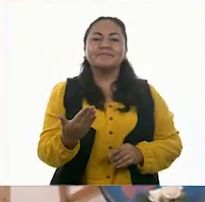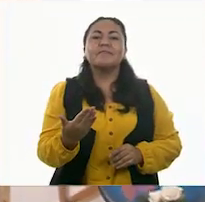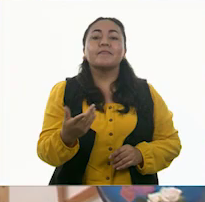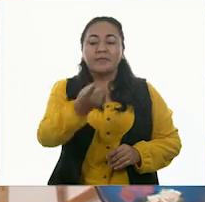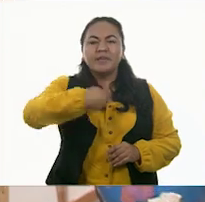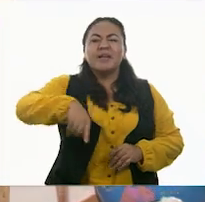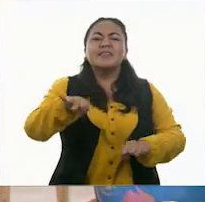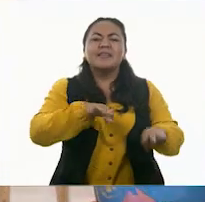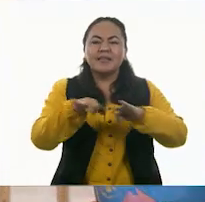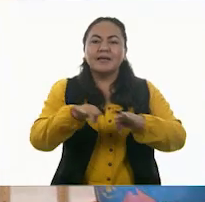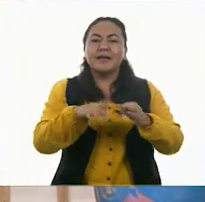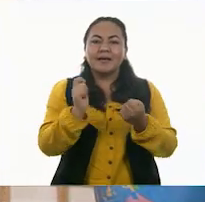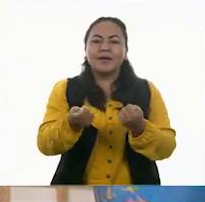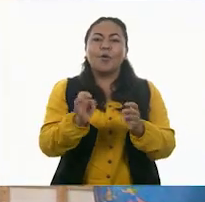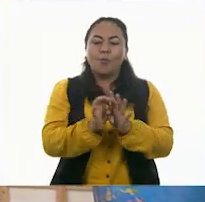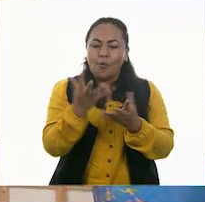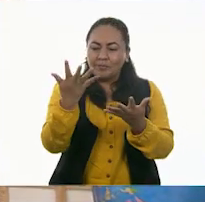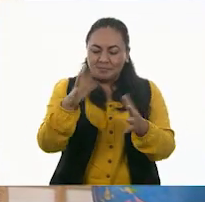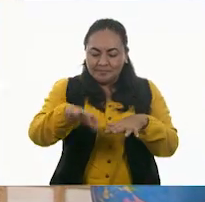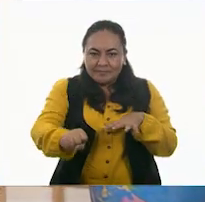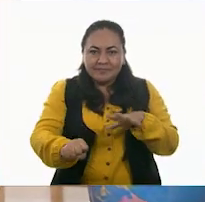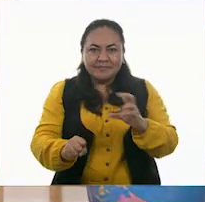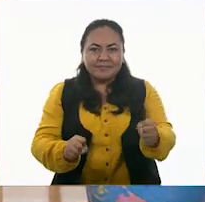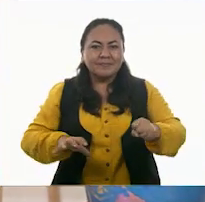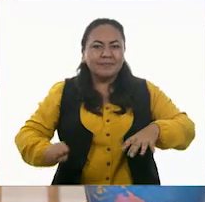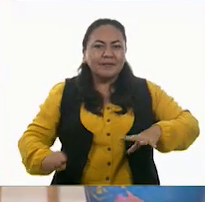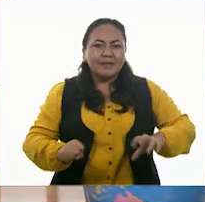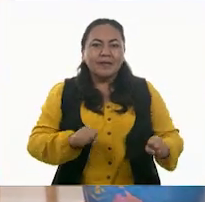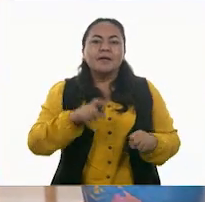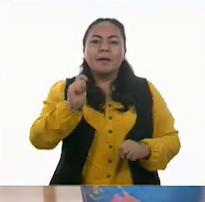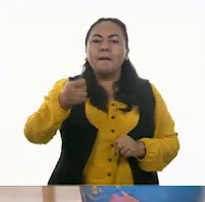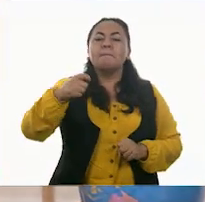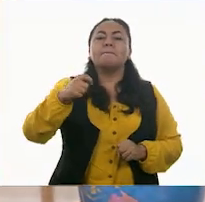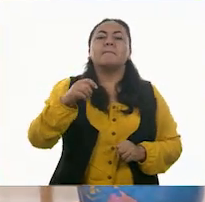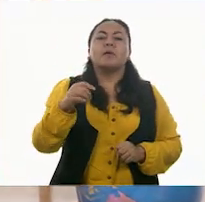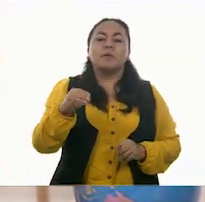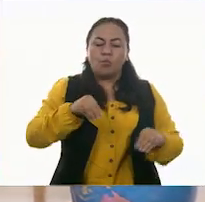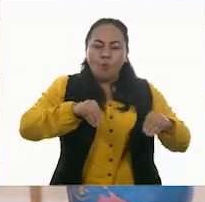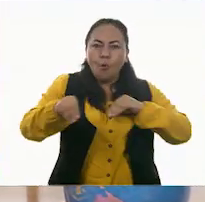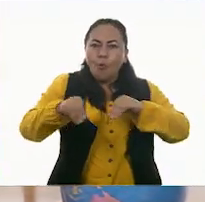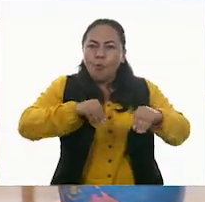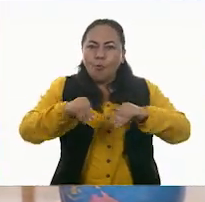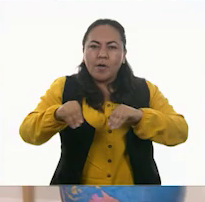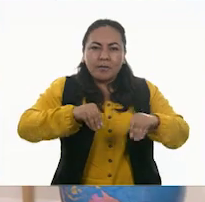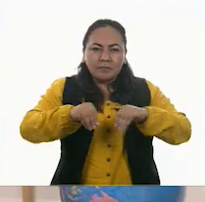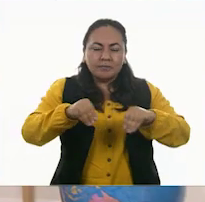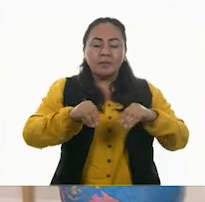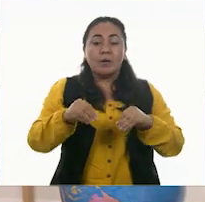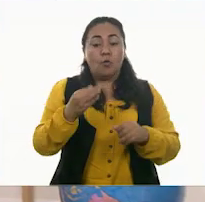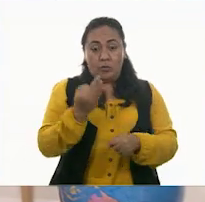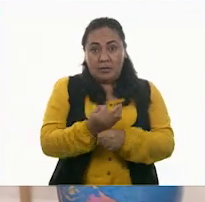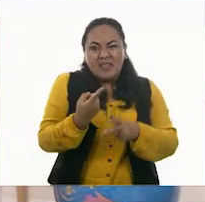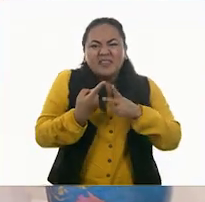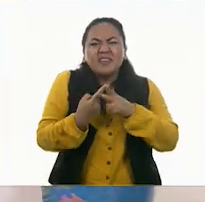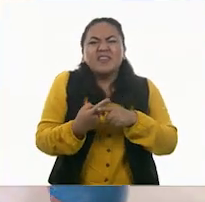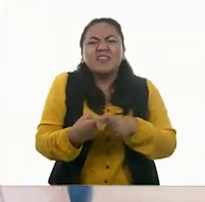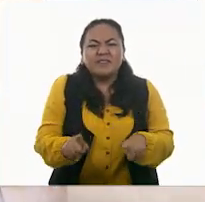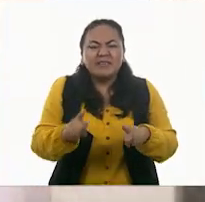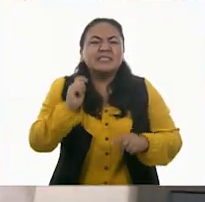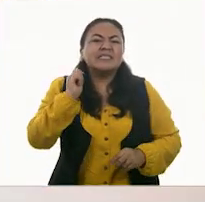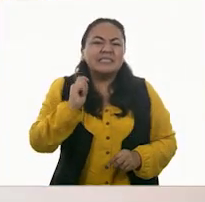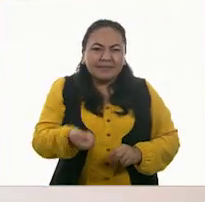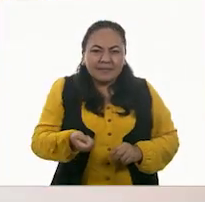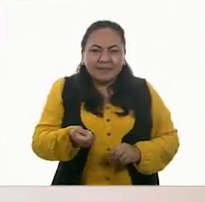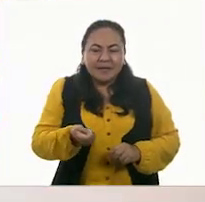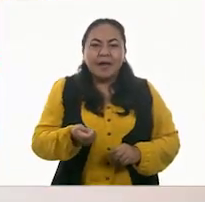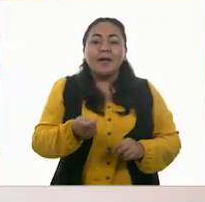trabajar lo que es manipular. La clase anterior vimos igualmente manipulación, pero ahora va a ser un implemento diferente. En este caso, va a ser